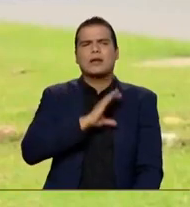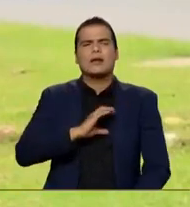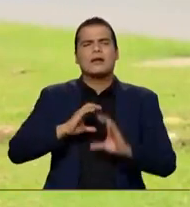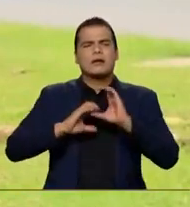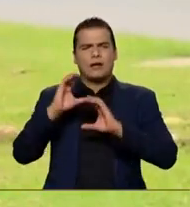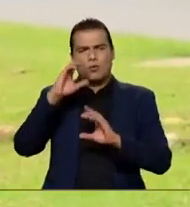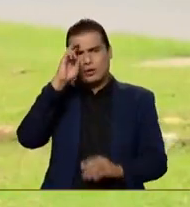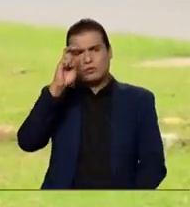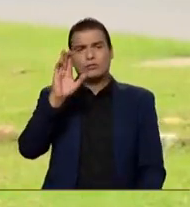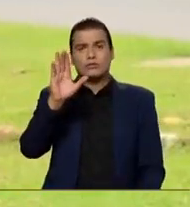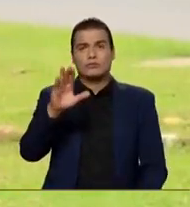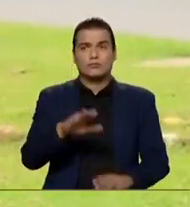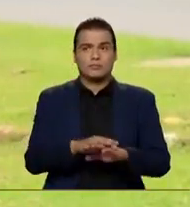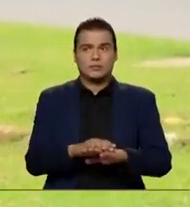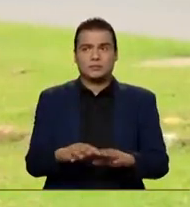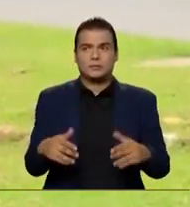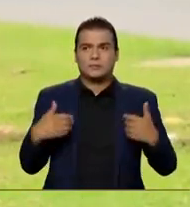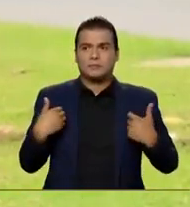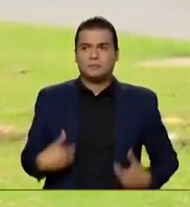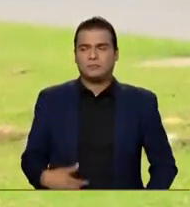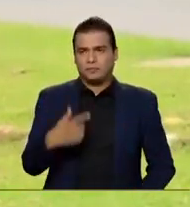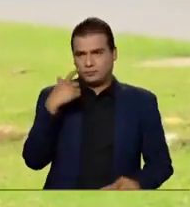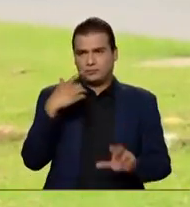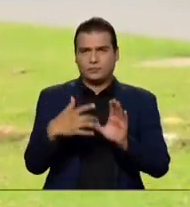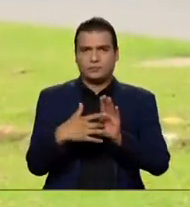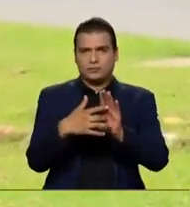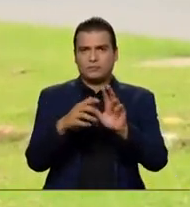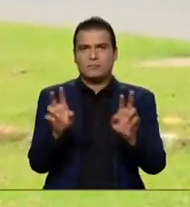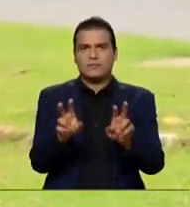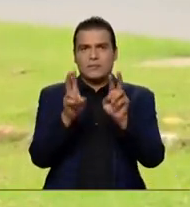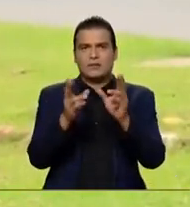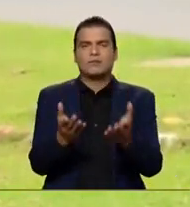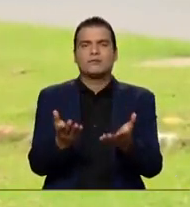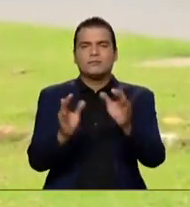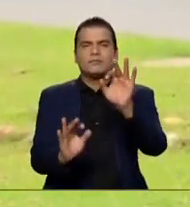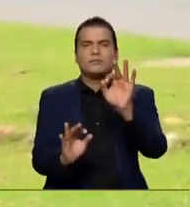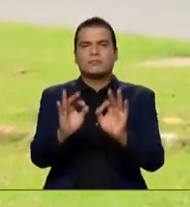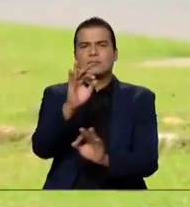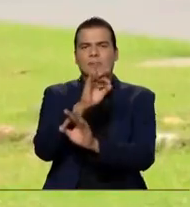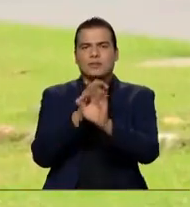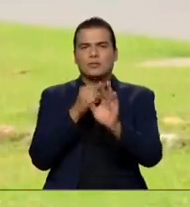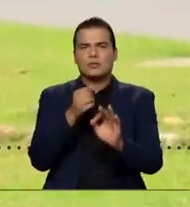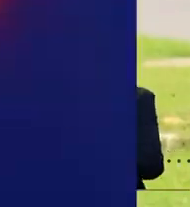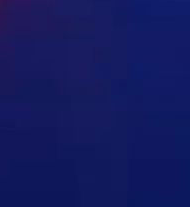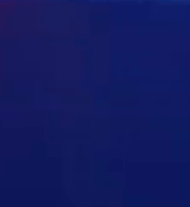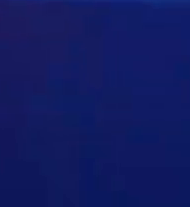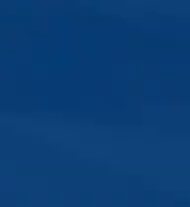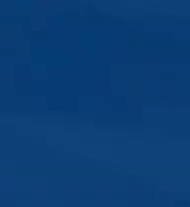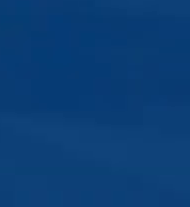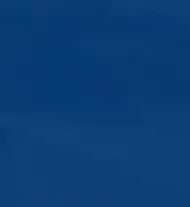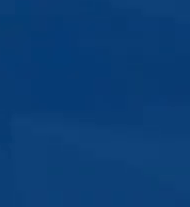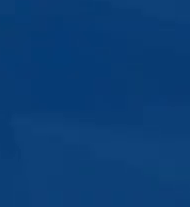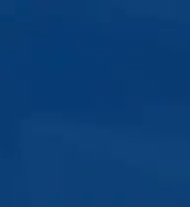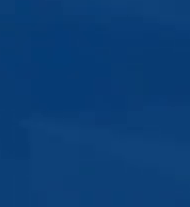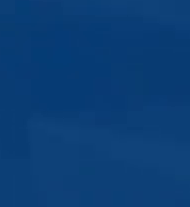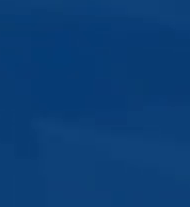Cauca. Por ahora, esto es la información que originamos desde la ciudad de Popayán. John Jairo Astudillo para Telepacífico Noticias.